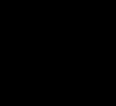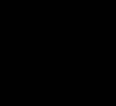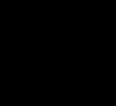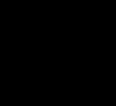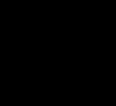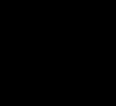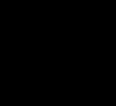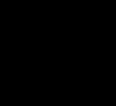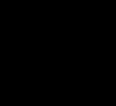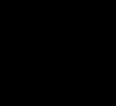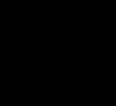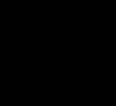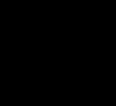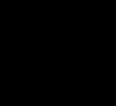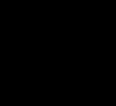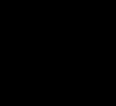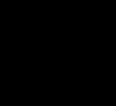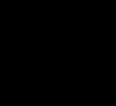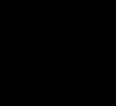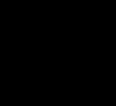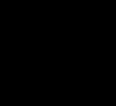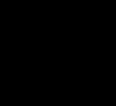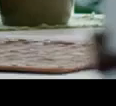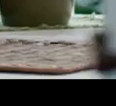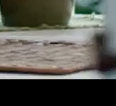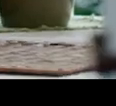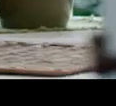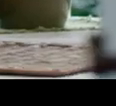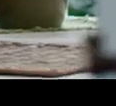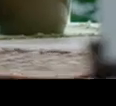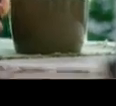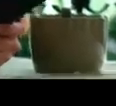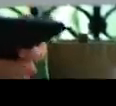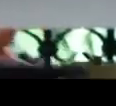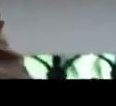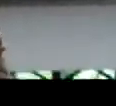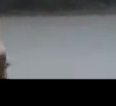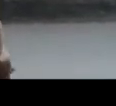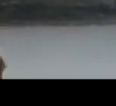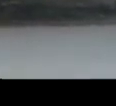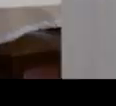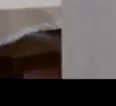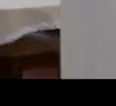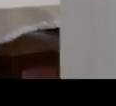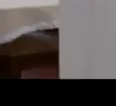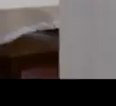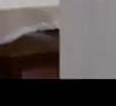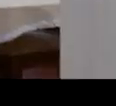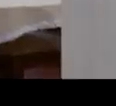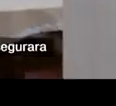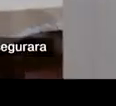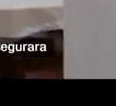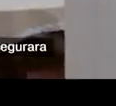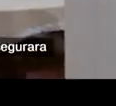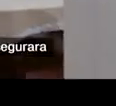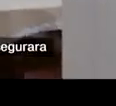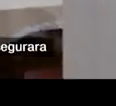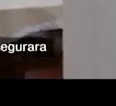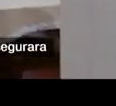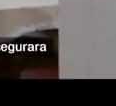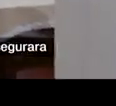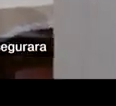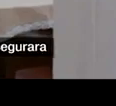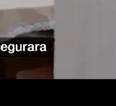13, Costa Rica Televisión. ¿Lo puedo interrumpir un segundito, don Jorge? Dígame. Sí, es